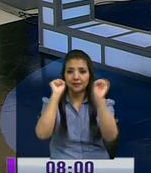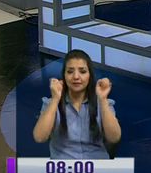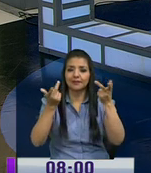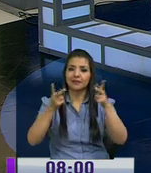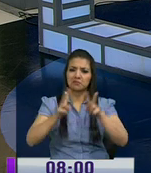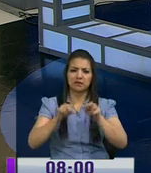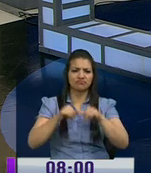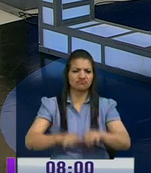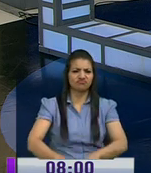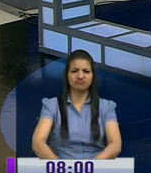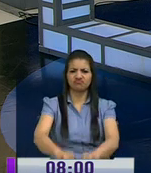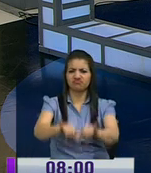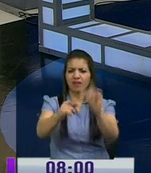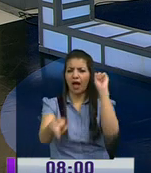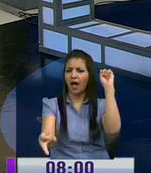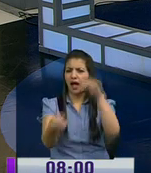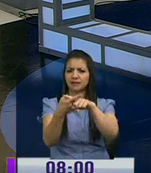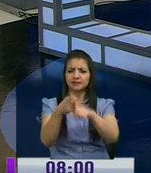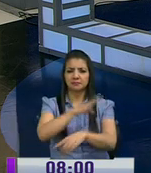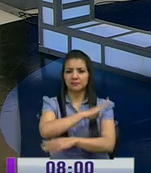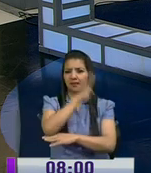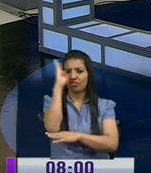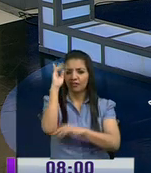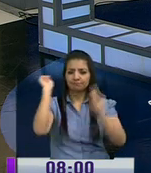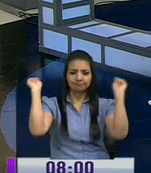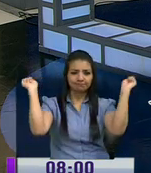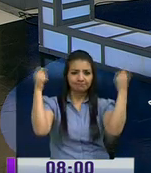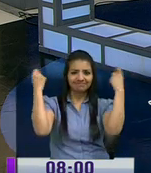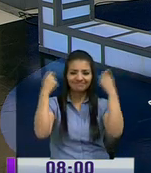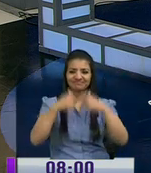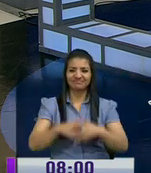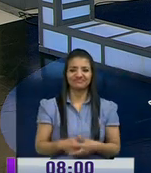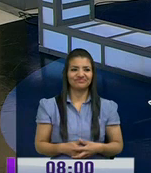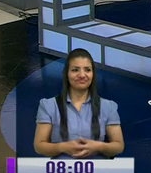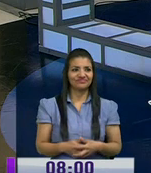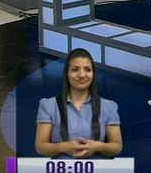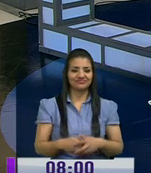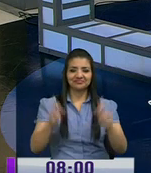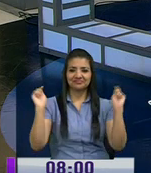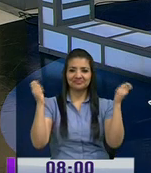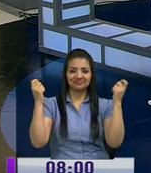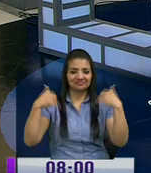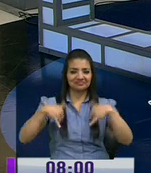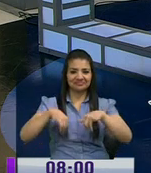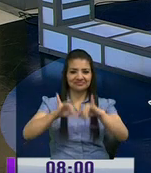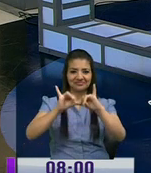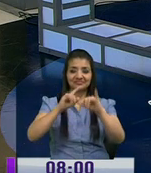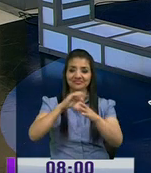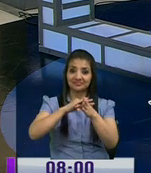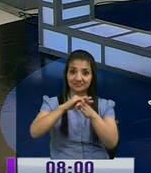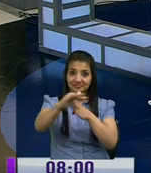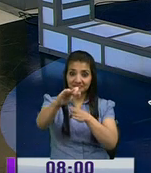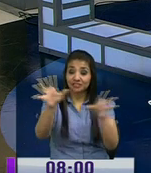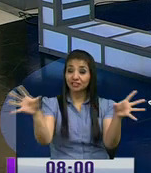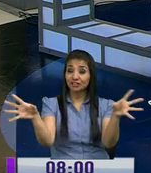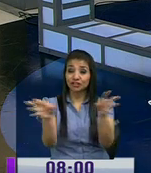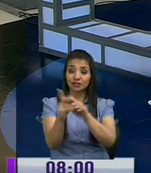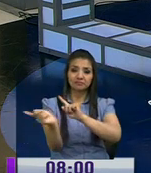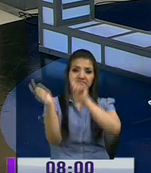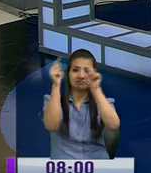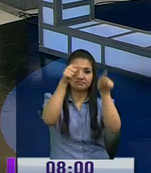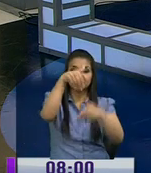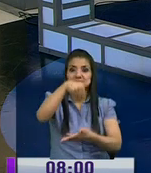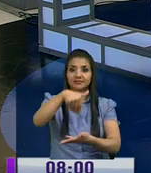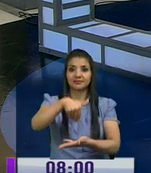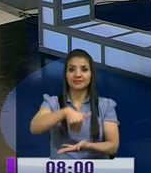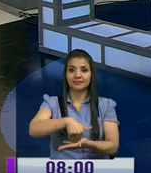es de largo. Claro, se queda farreando. Nosotros dejamos el ambiente calientito y viene el resto. Así que, invitados todos, voy a sacar lista.